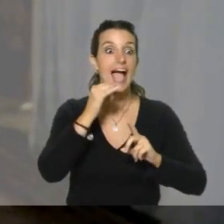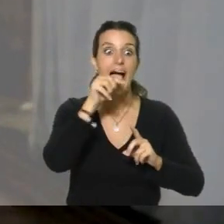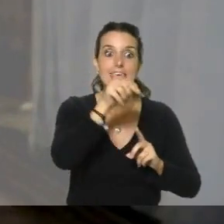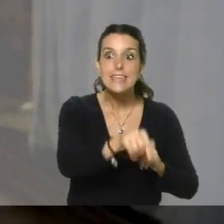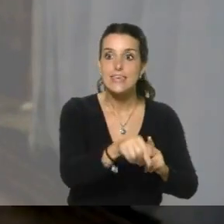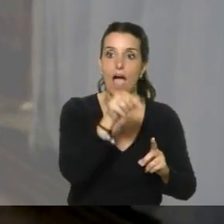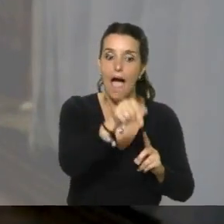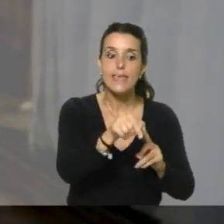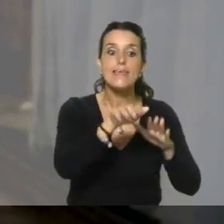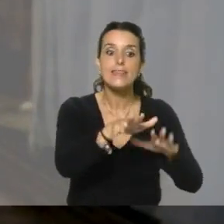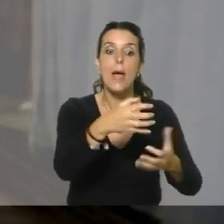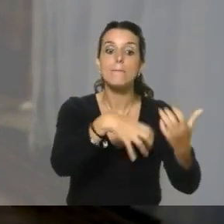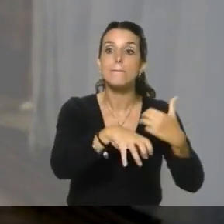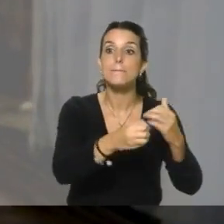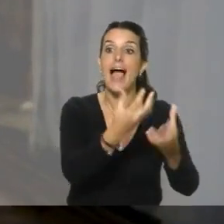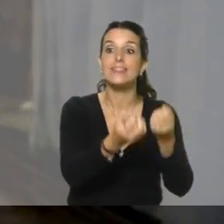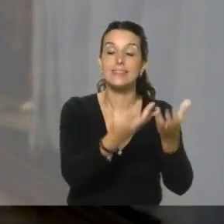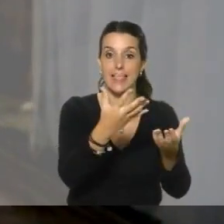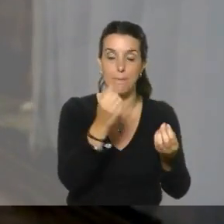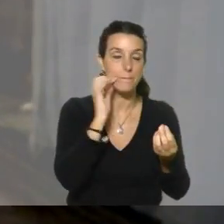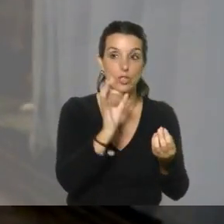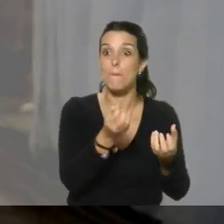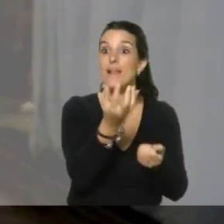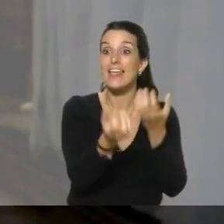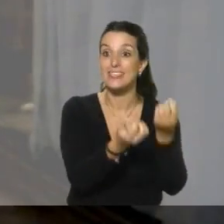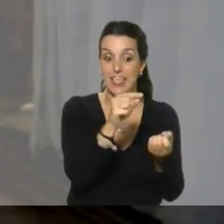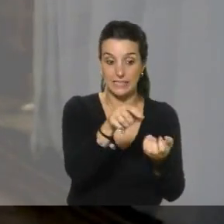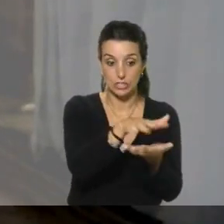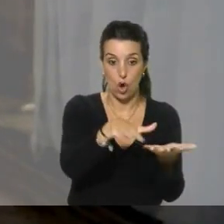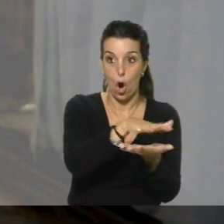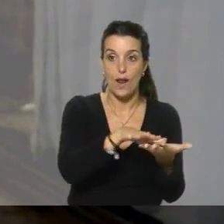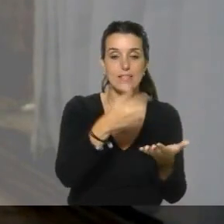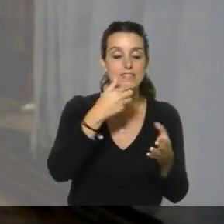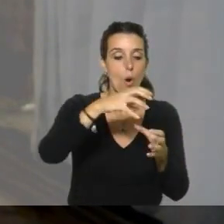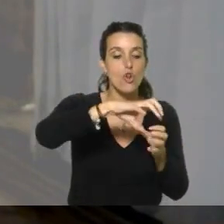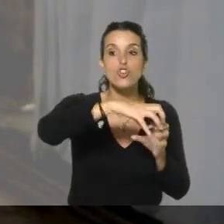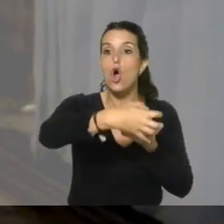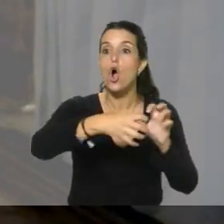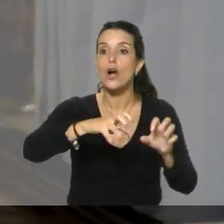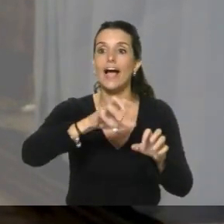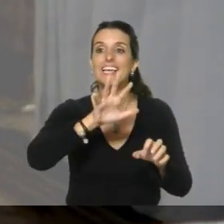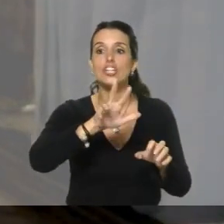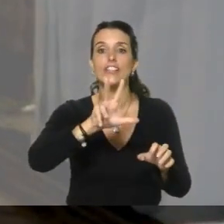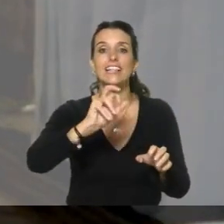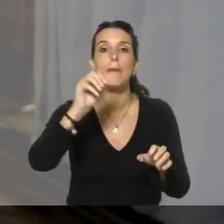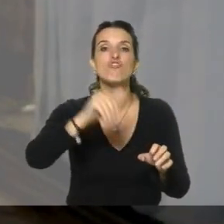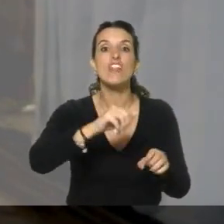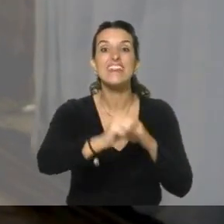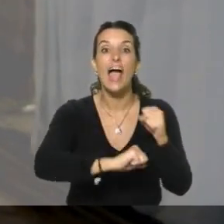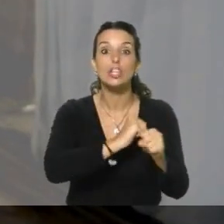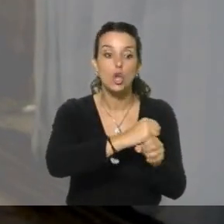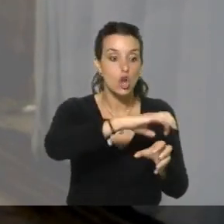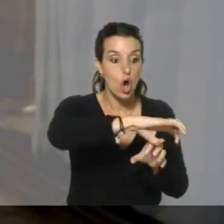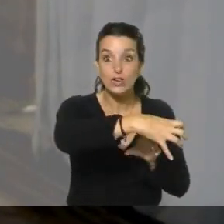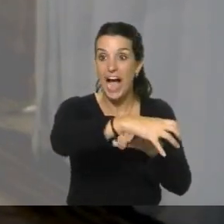ahí estarían esas especies. El valor geológico es muy importante de la zona, estamos hablando de una punta rocosa que data de 530 millones de años y es un sitio